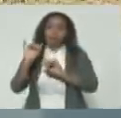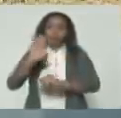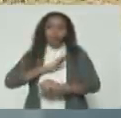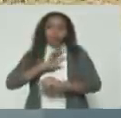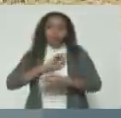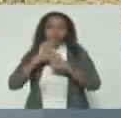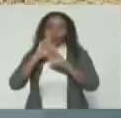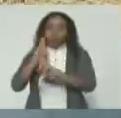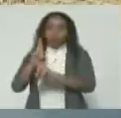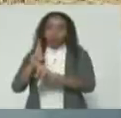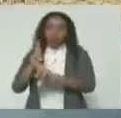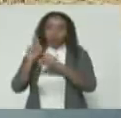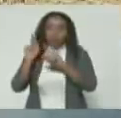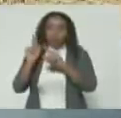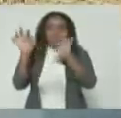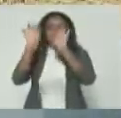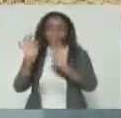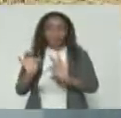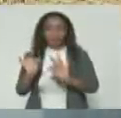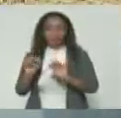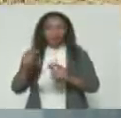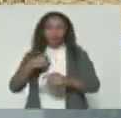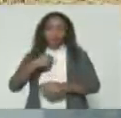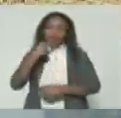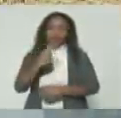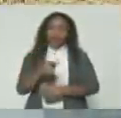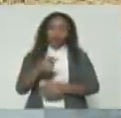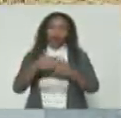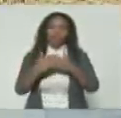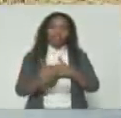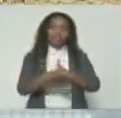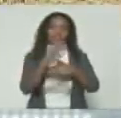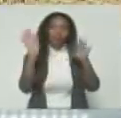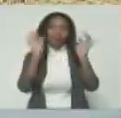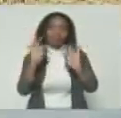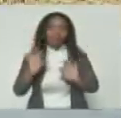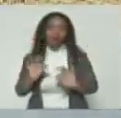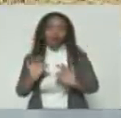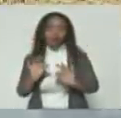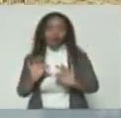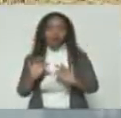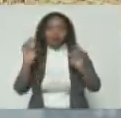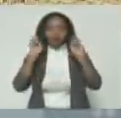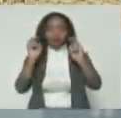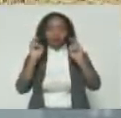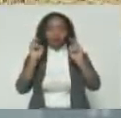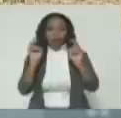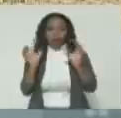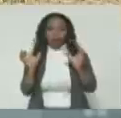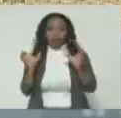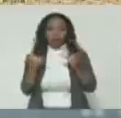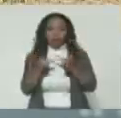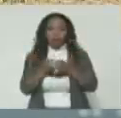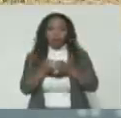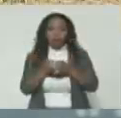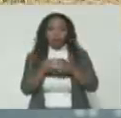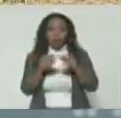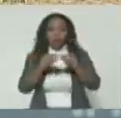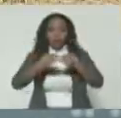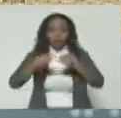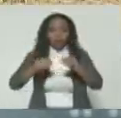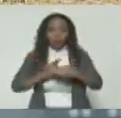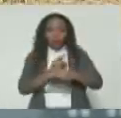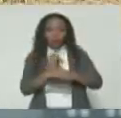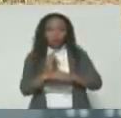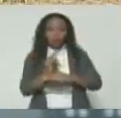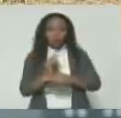respuestas. Ese es el modelo. Yo he dicho, avancemos en el modelo y el concepto del CONUCO. Insisto una